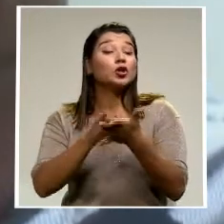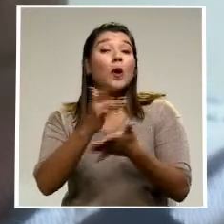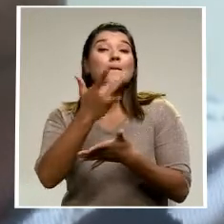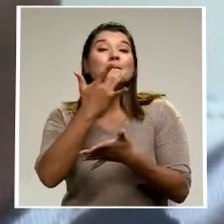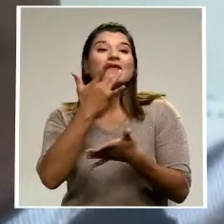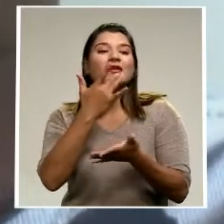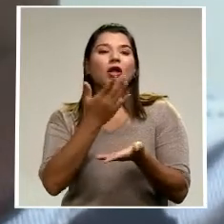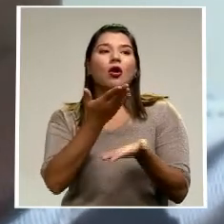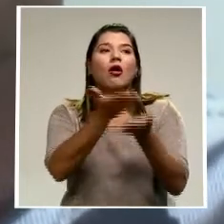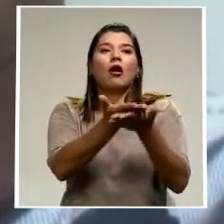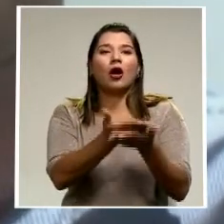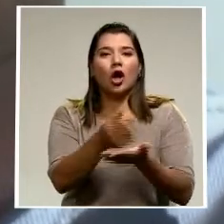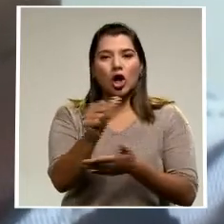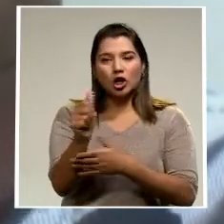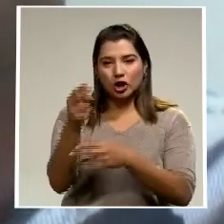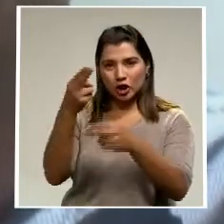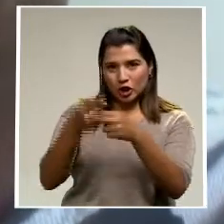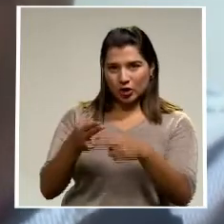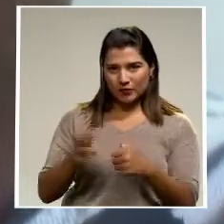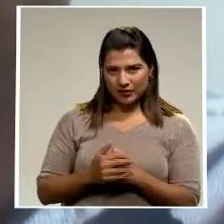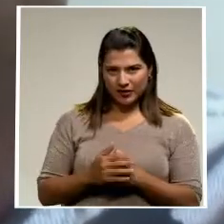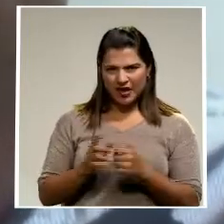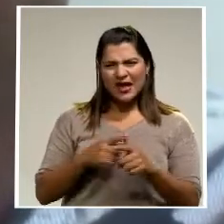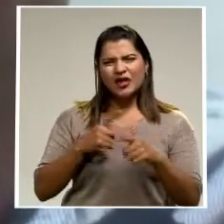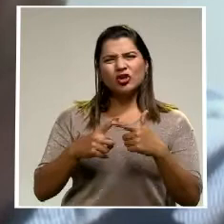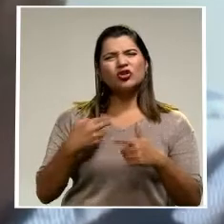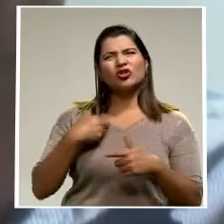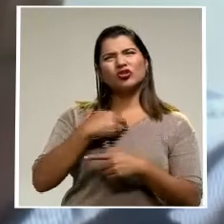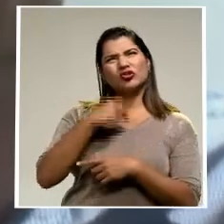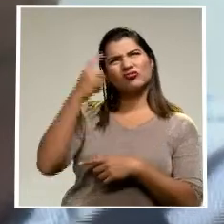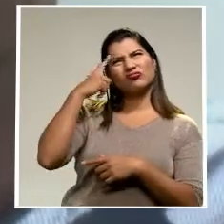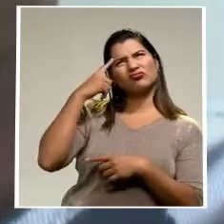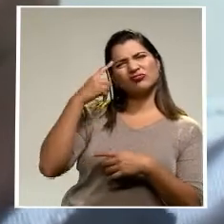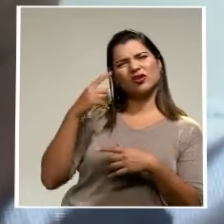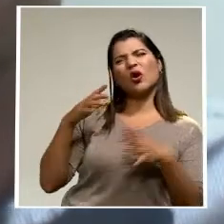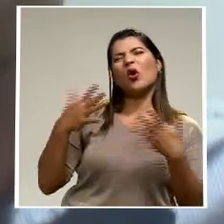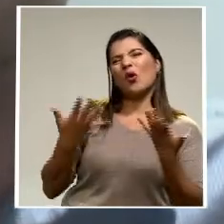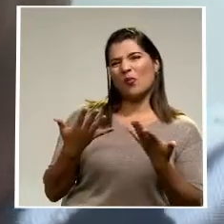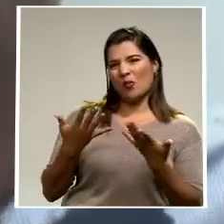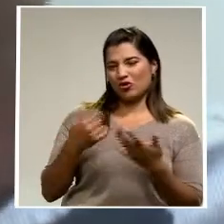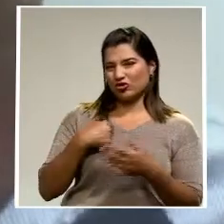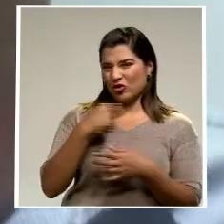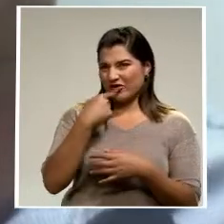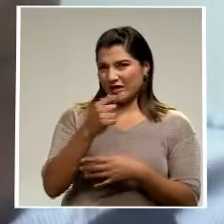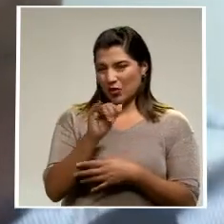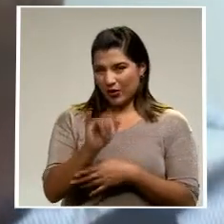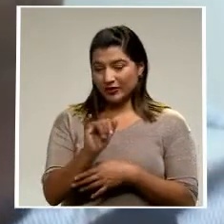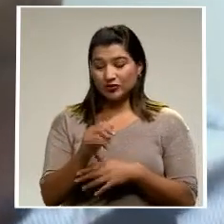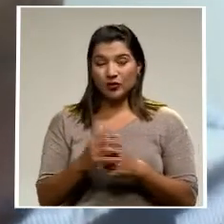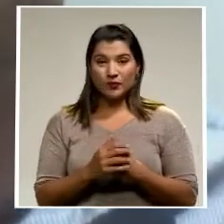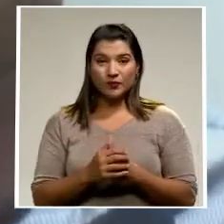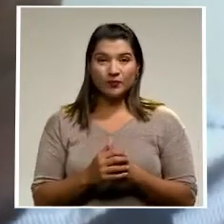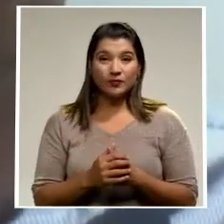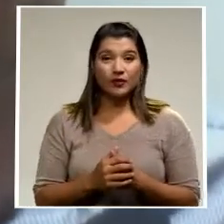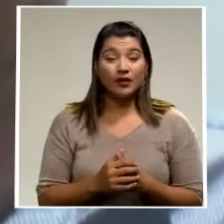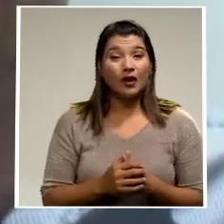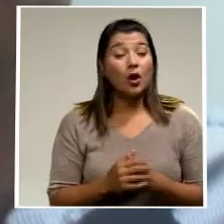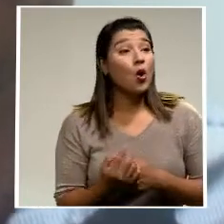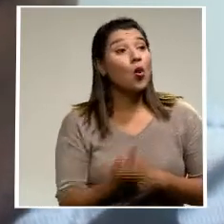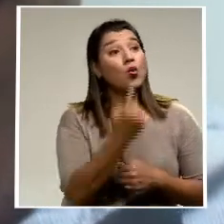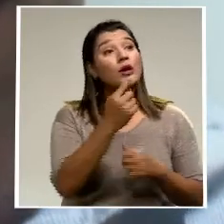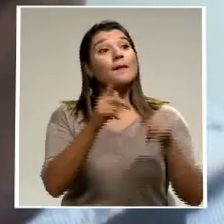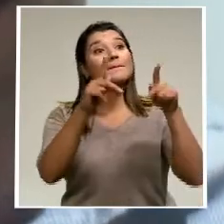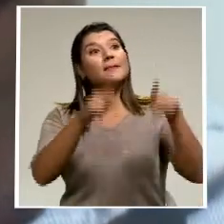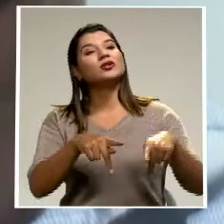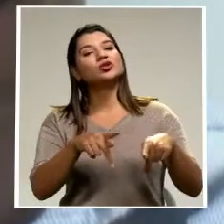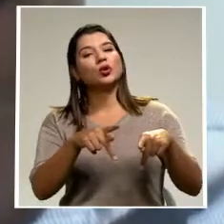Alguien dirá, bueno, pero ¿cómo podemos llegar a esa conclusión tan rápidamente? Bueno, por lo que sucedió hace 4 años, por una alguien